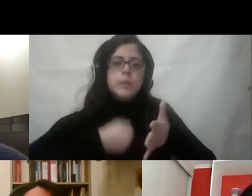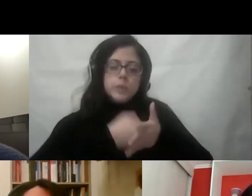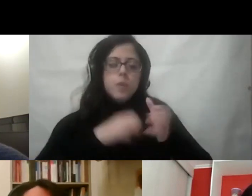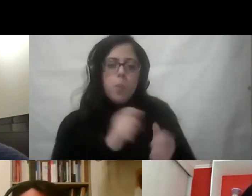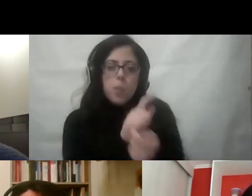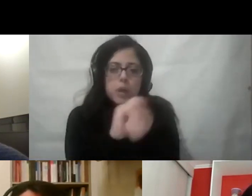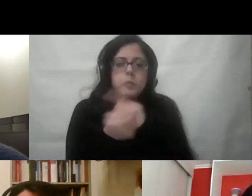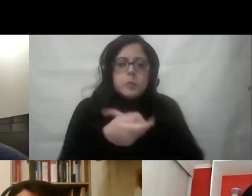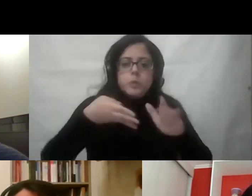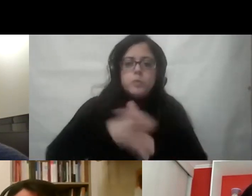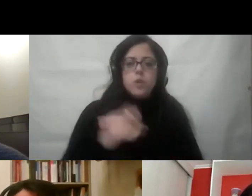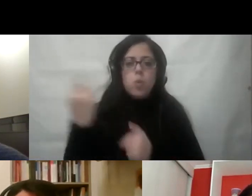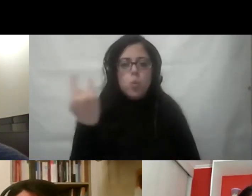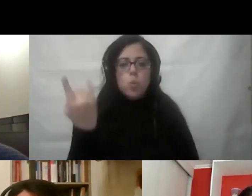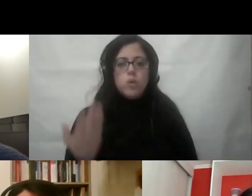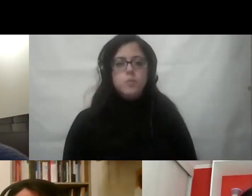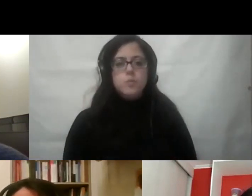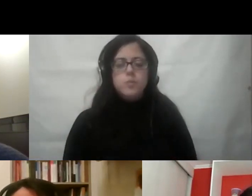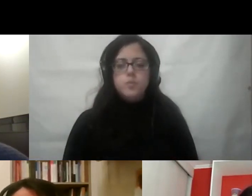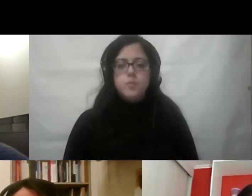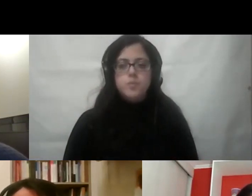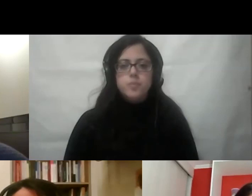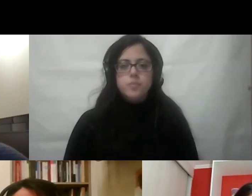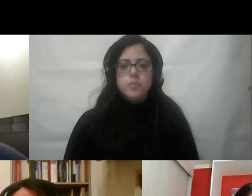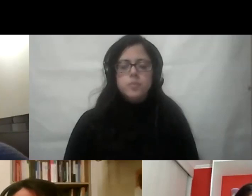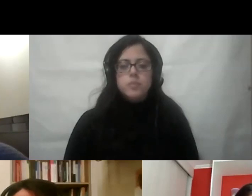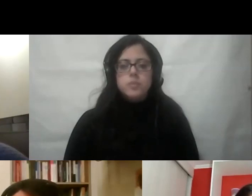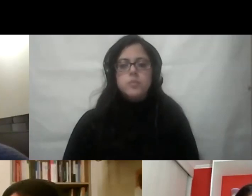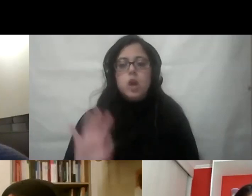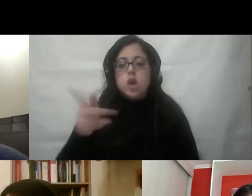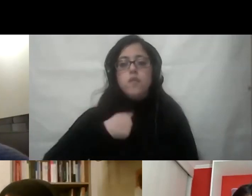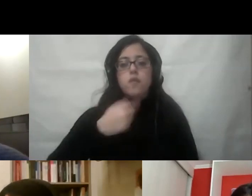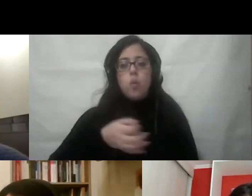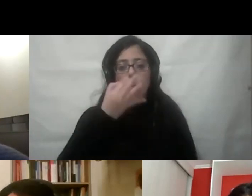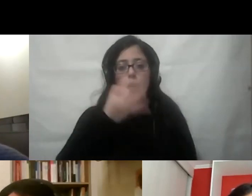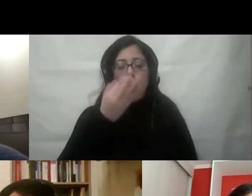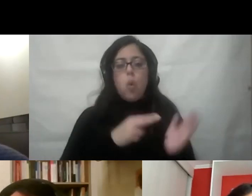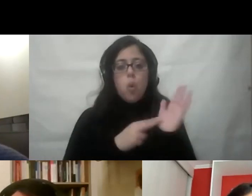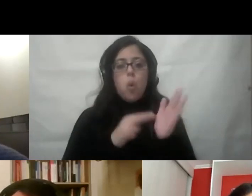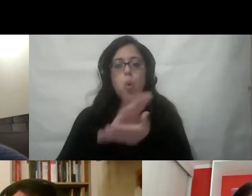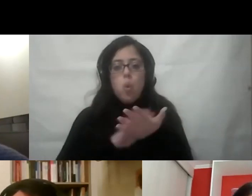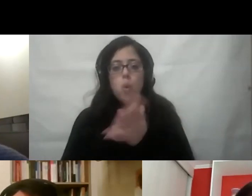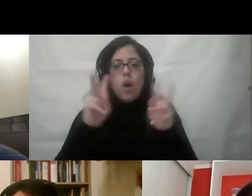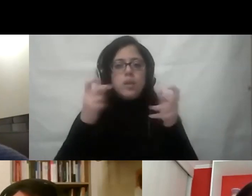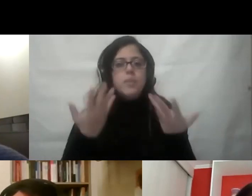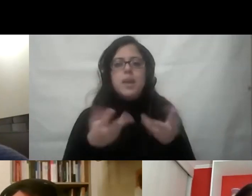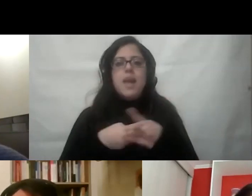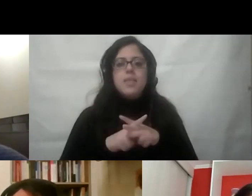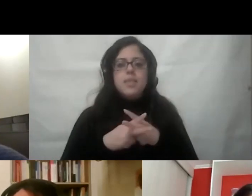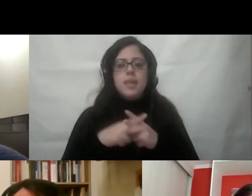la universidad. Yo quiero comentar algo sobre el ejemplo que decían en técnico profesional.